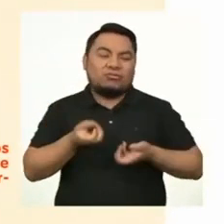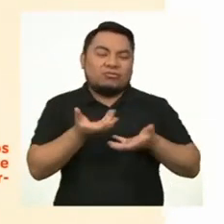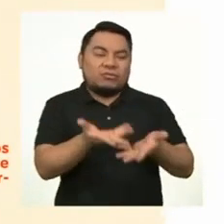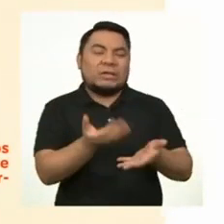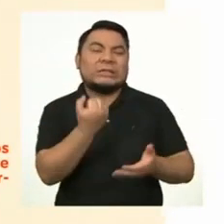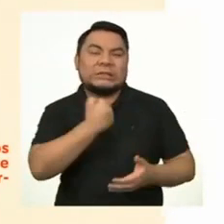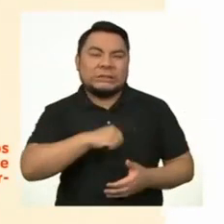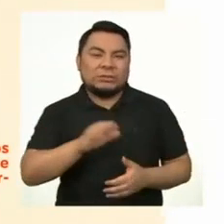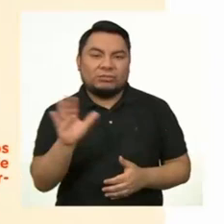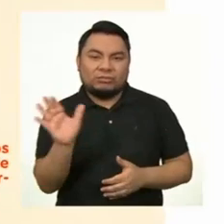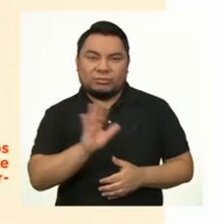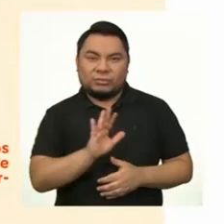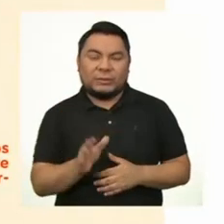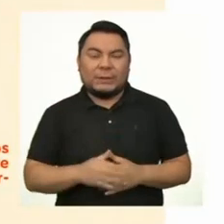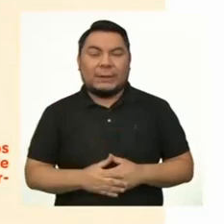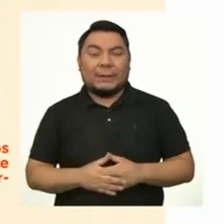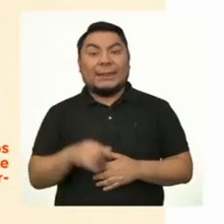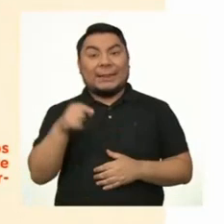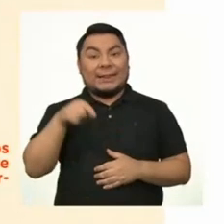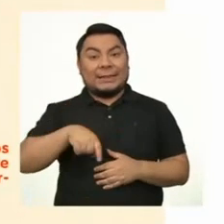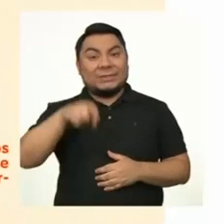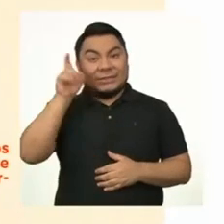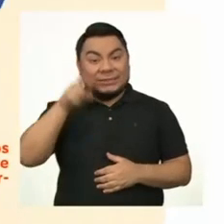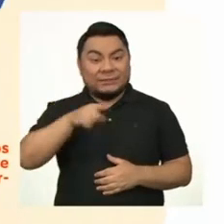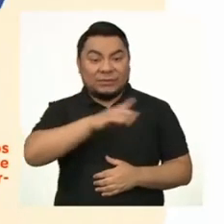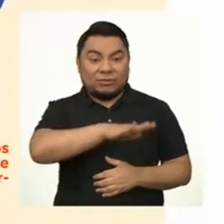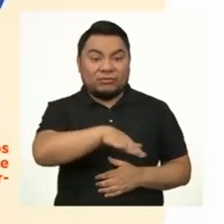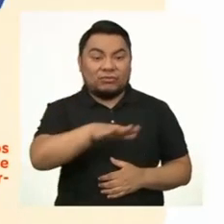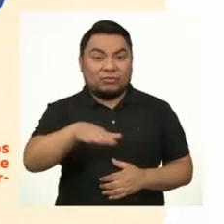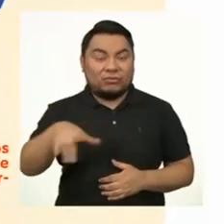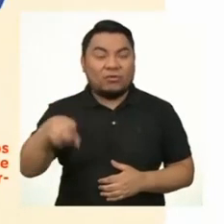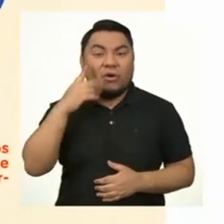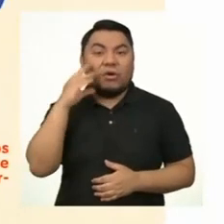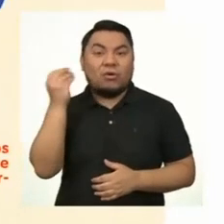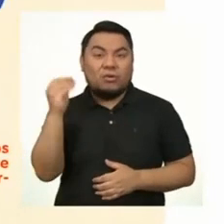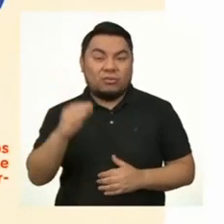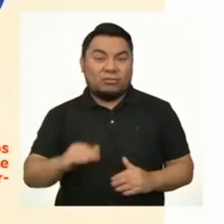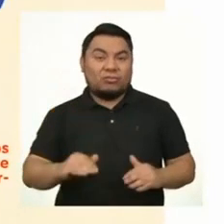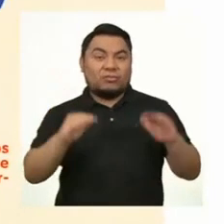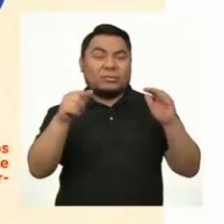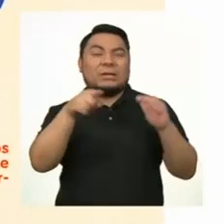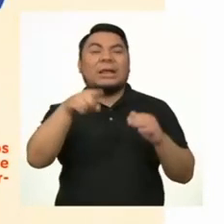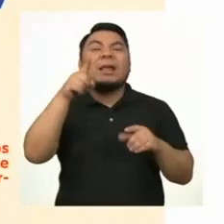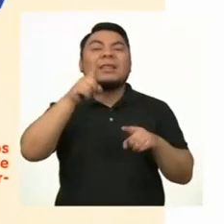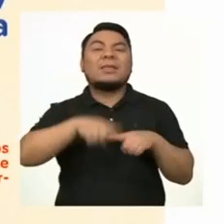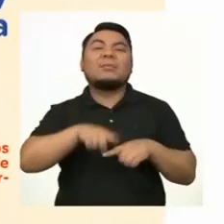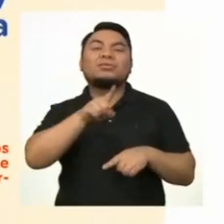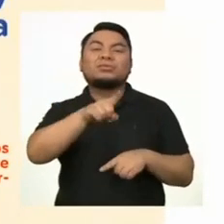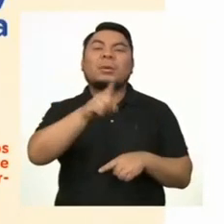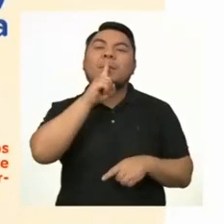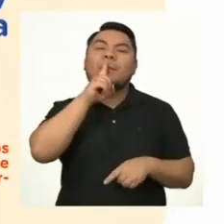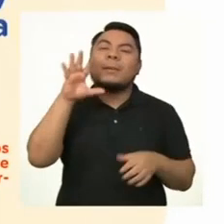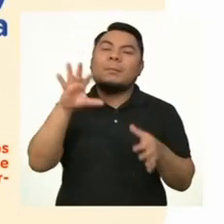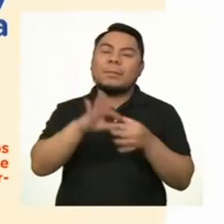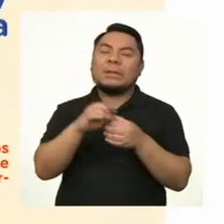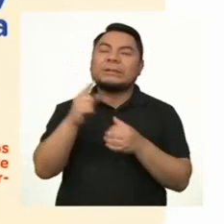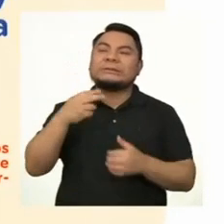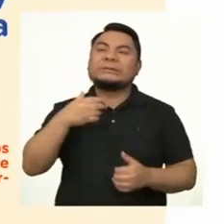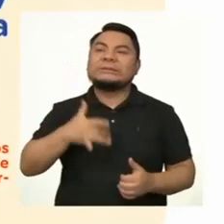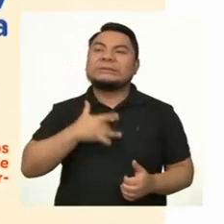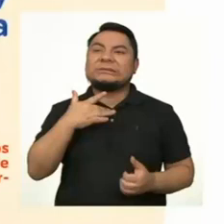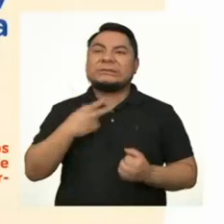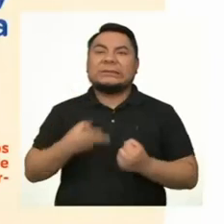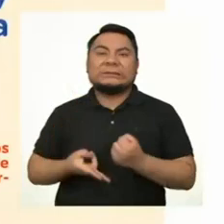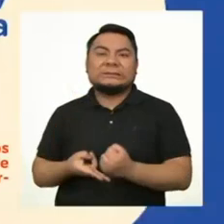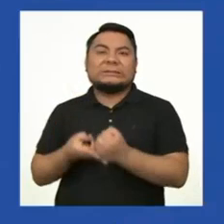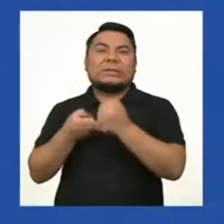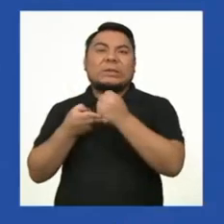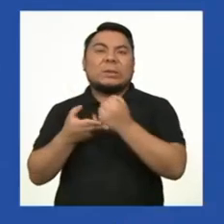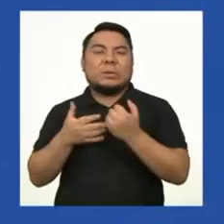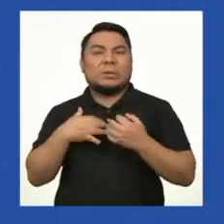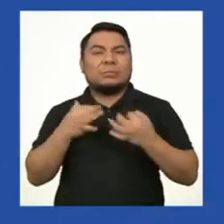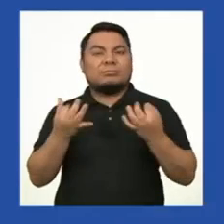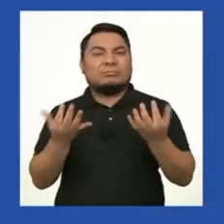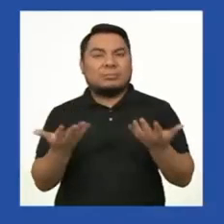hijos. Eso debido a que los niños, niñas y adolescentes dependen de sus padres para sentirse seguros.